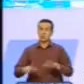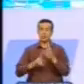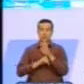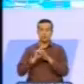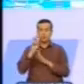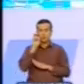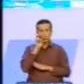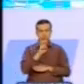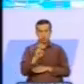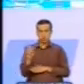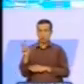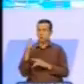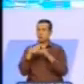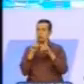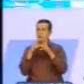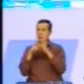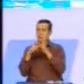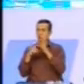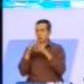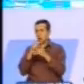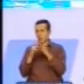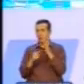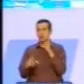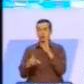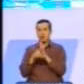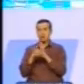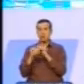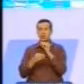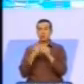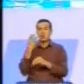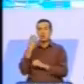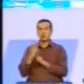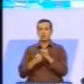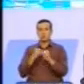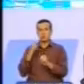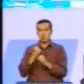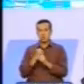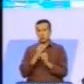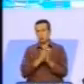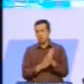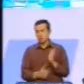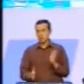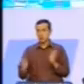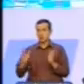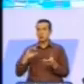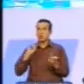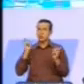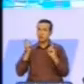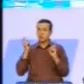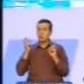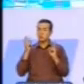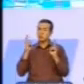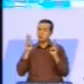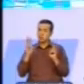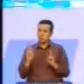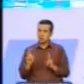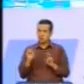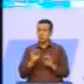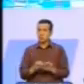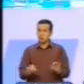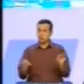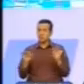industria turística, de sus diferentes factores. Es una ley que tiene 14 años, que está desactualizada en muchos aspectos y que tiene que